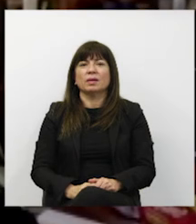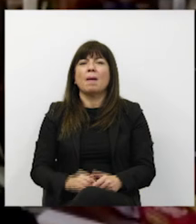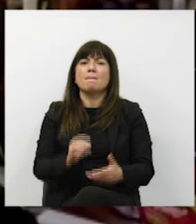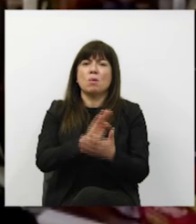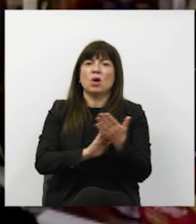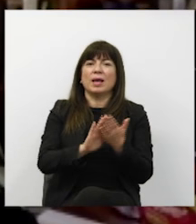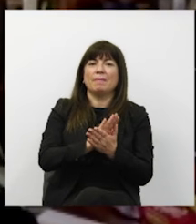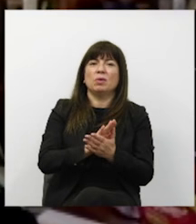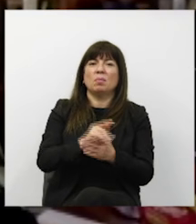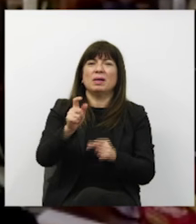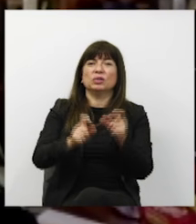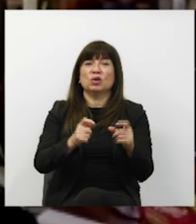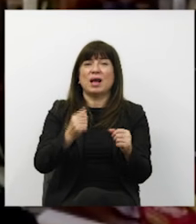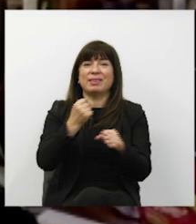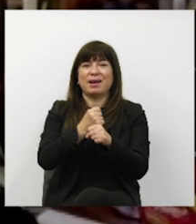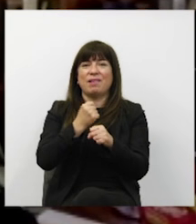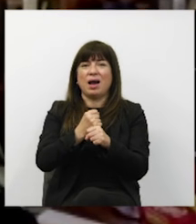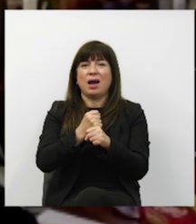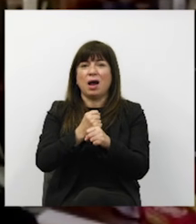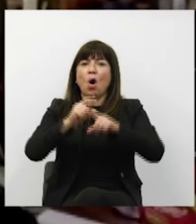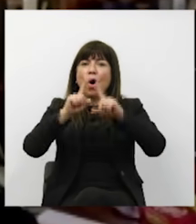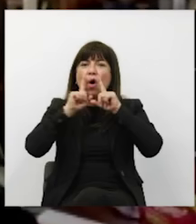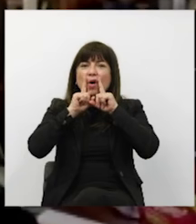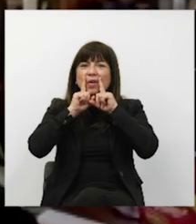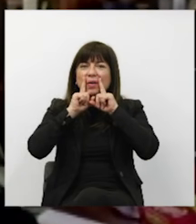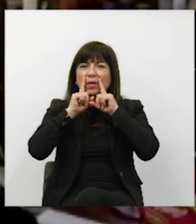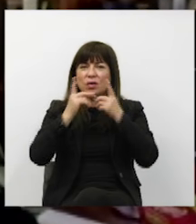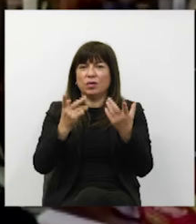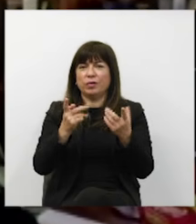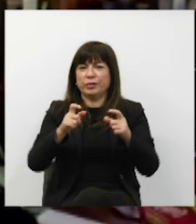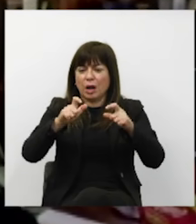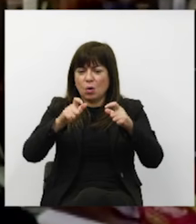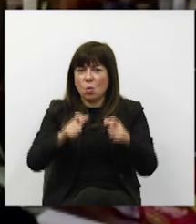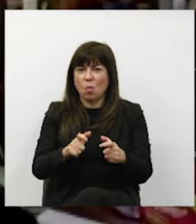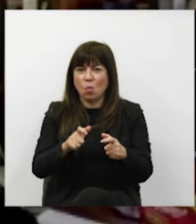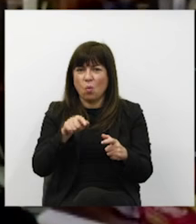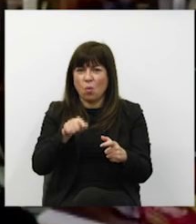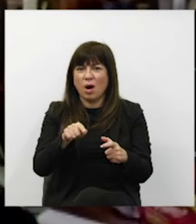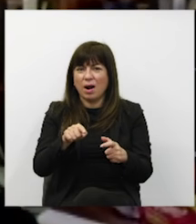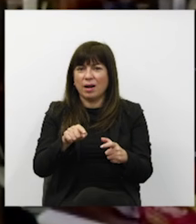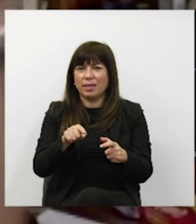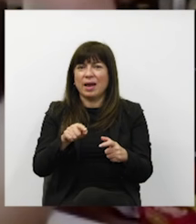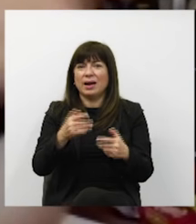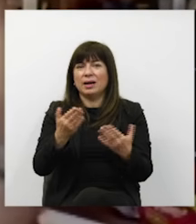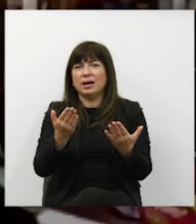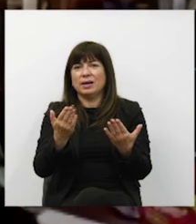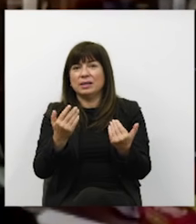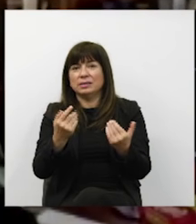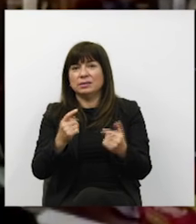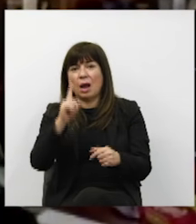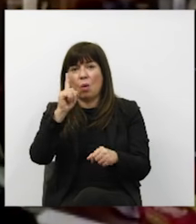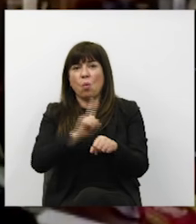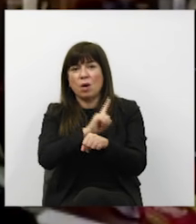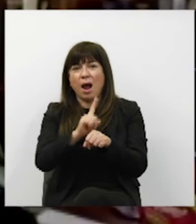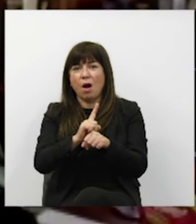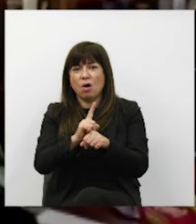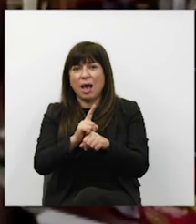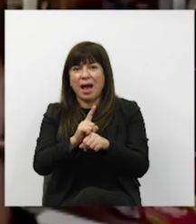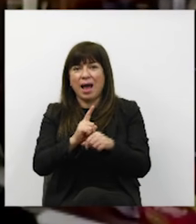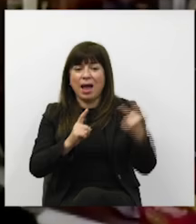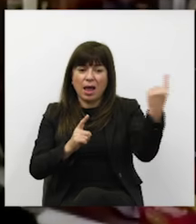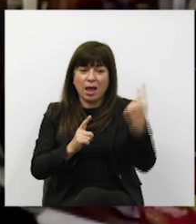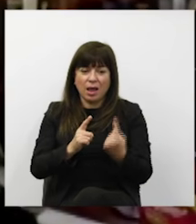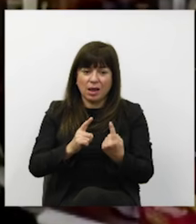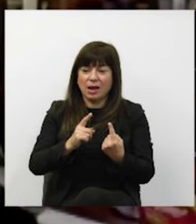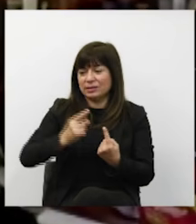hotel, ¿ya? Tú necesitas que tengan un sobrelape de 1 hora en que sale uno y entra el otro. Y si les